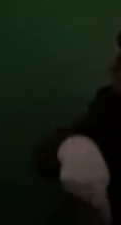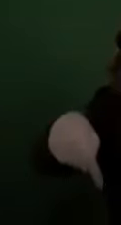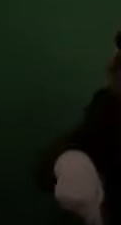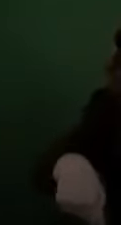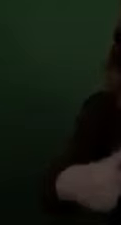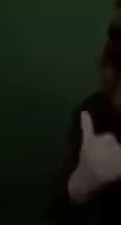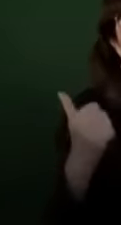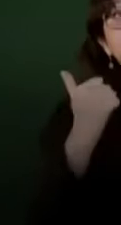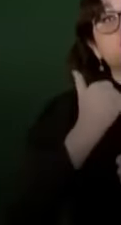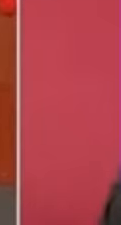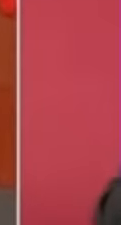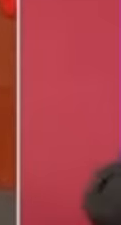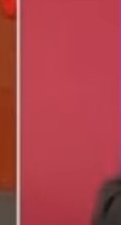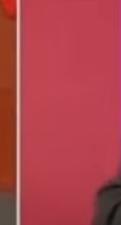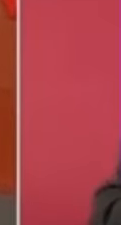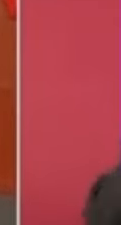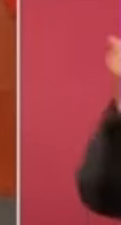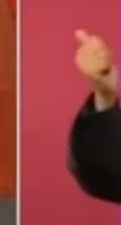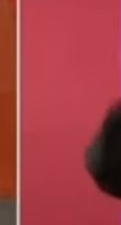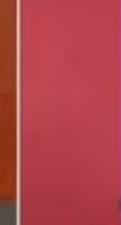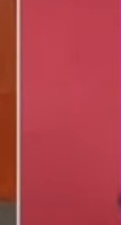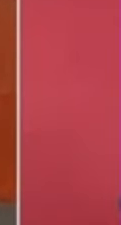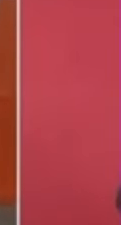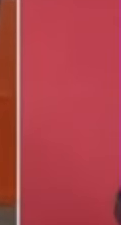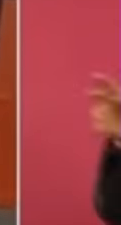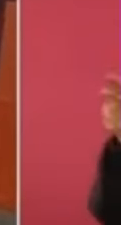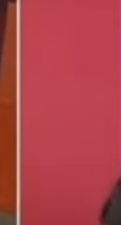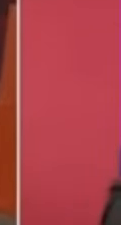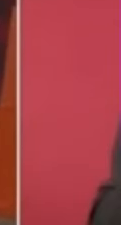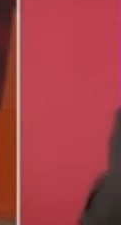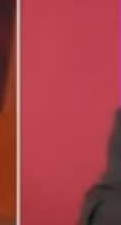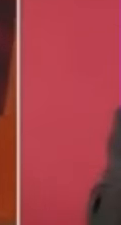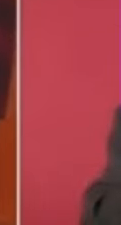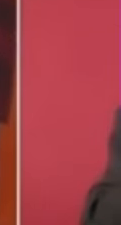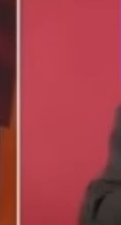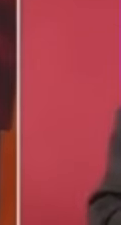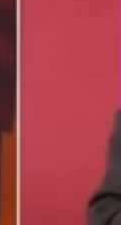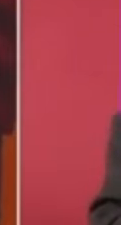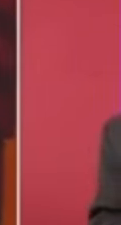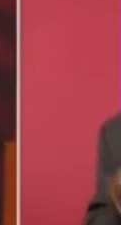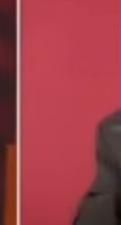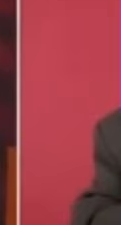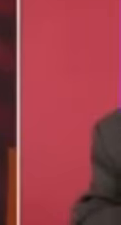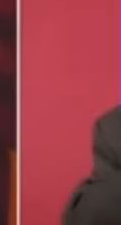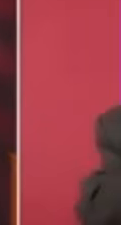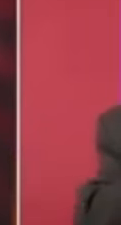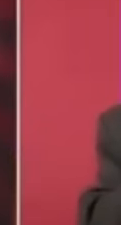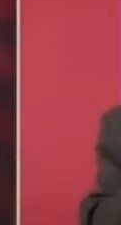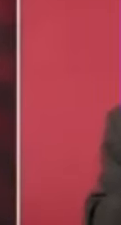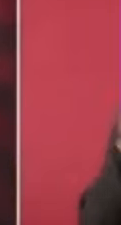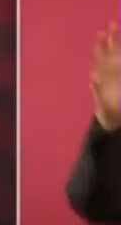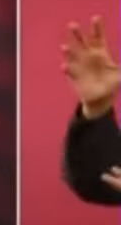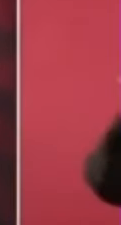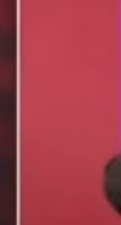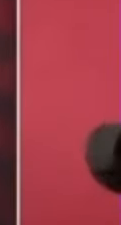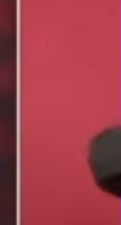matutina el pasado 11 de marzo, Andrés Manuel López Obrador advirtió que la visita de la diputada española responde a los tiempos electorales y